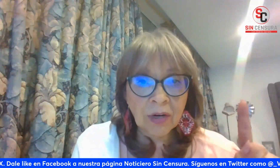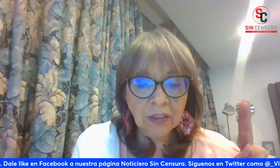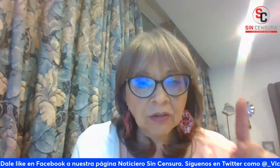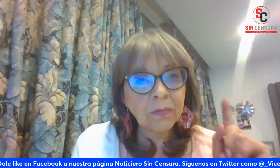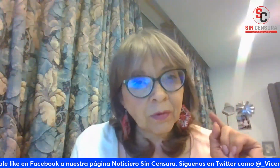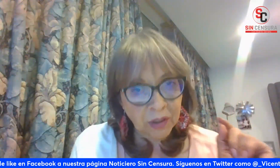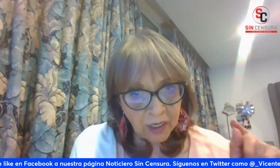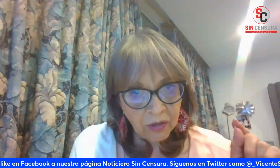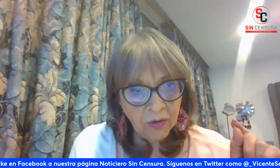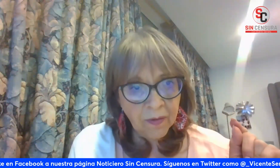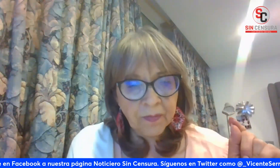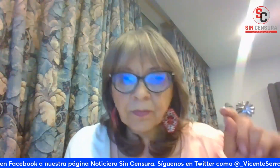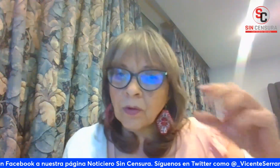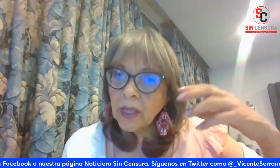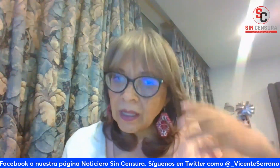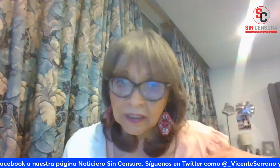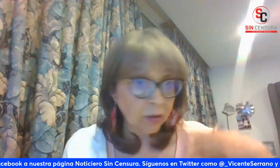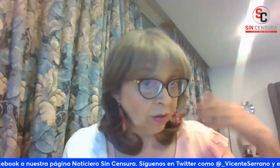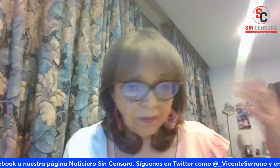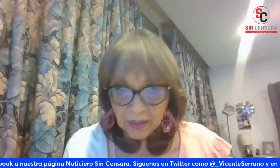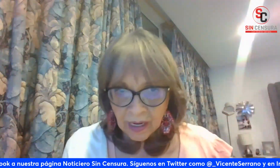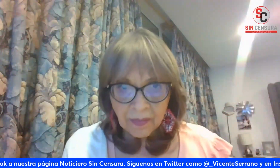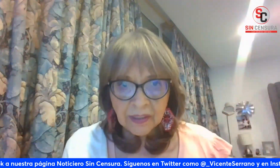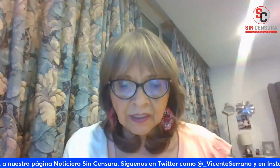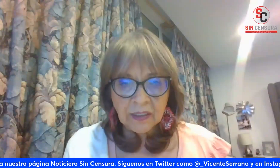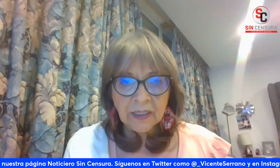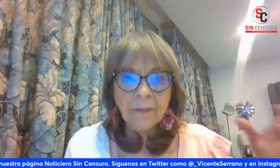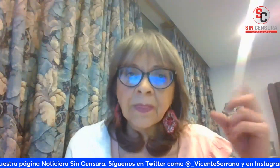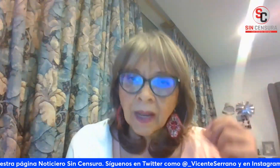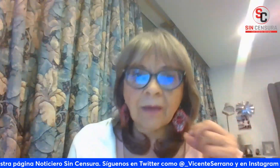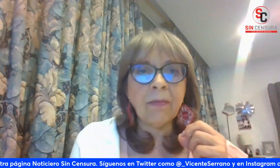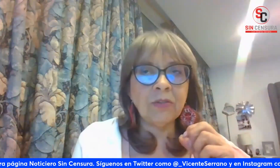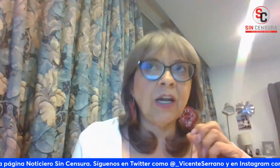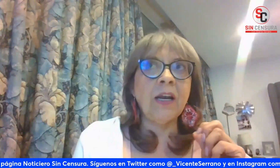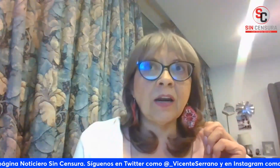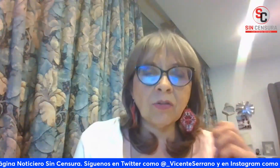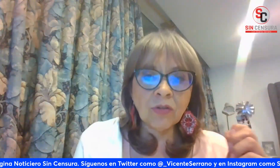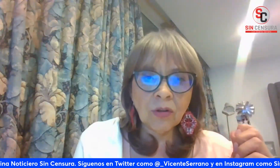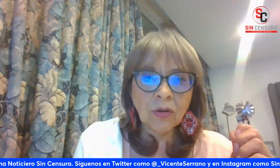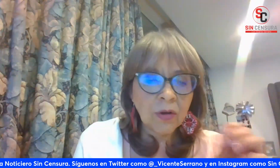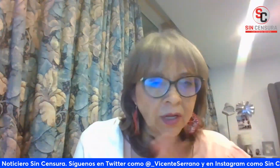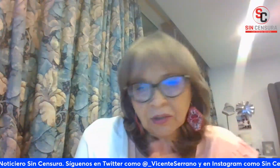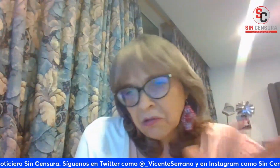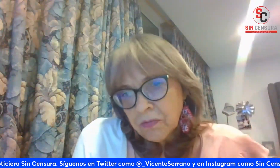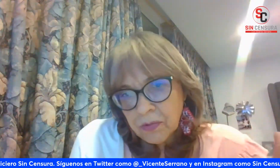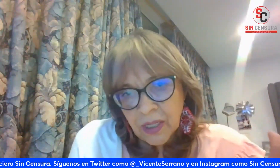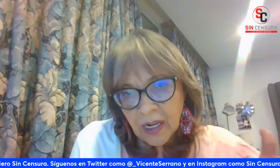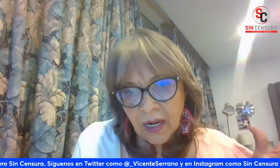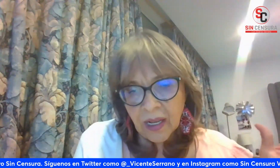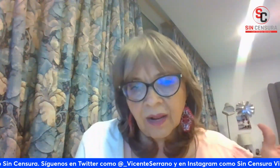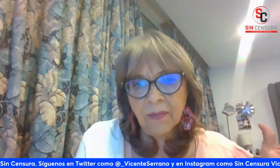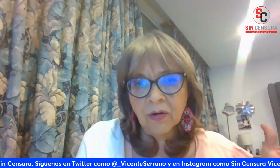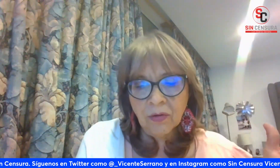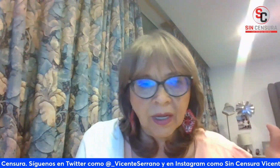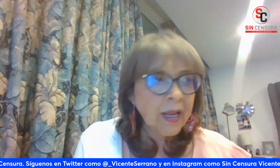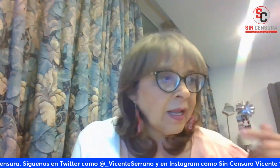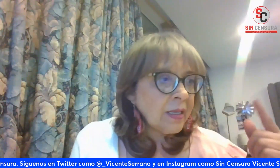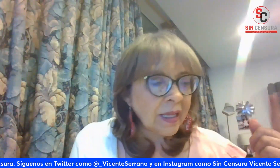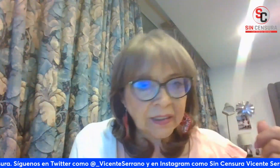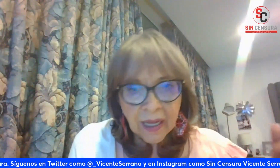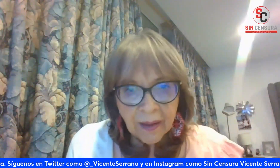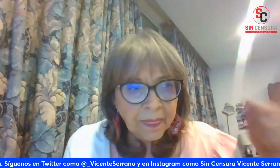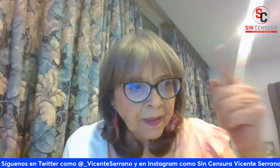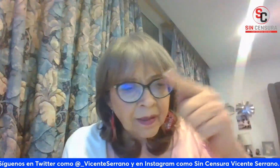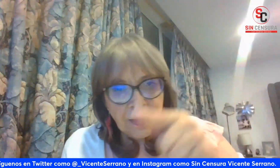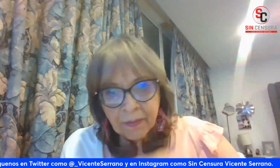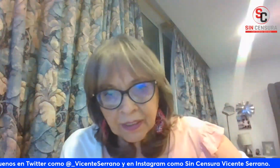en los congresos, por cierto, porque seguramente la presidencia la vamos a ganar con todo. Eso, pues que a nadie le quede la menor duda,